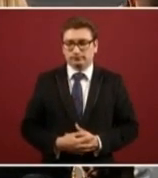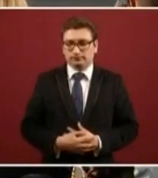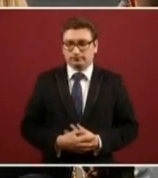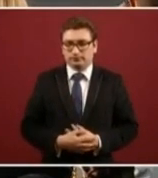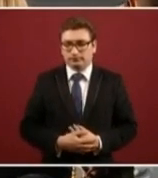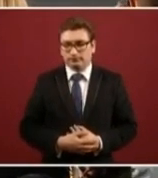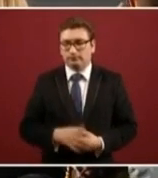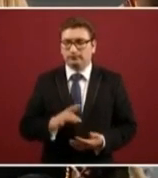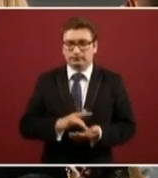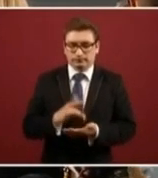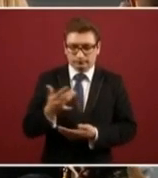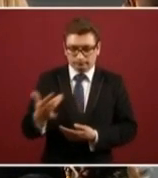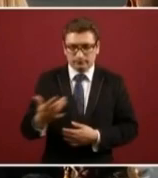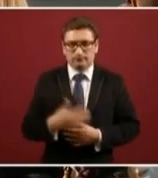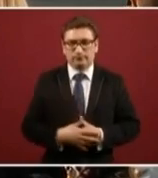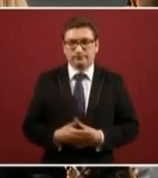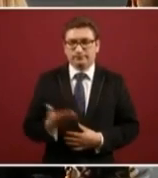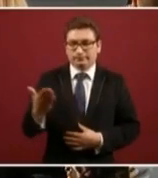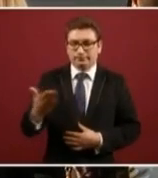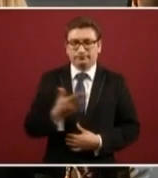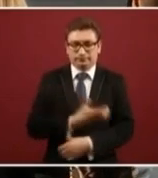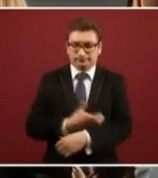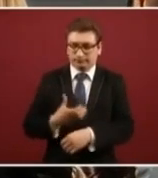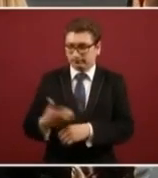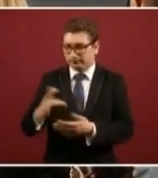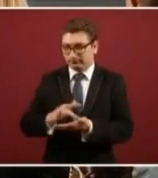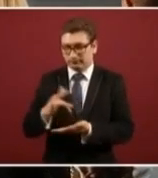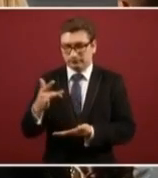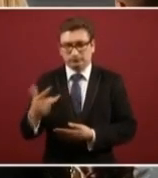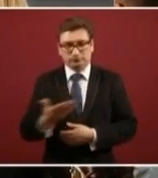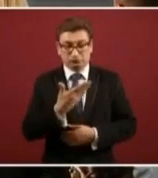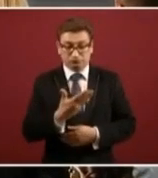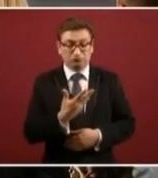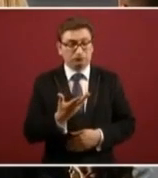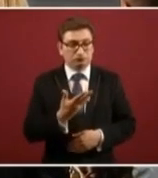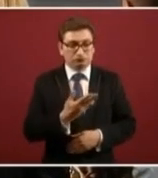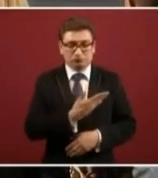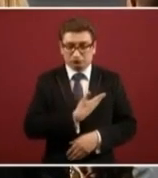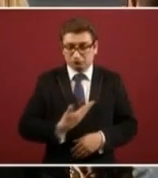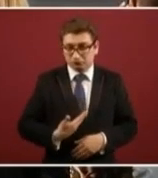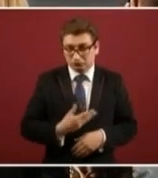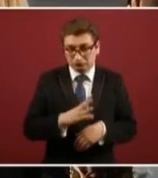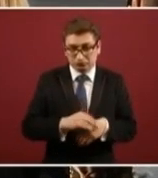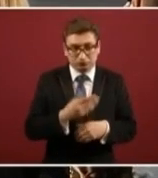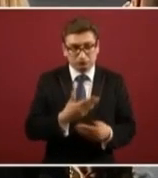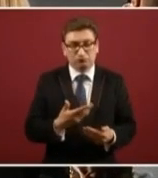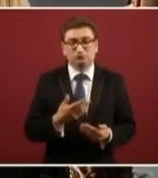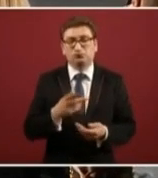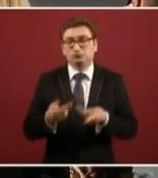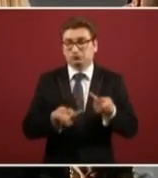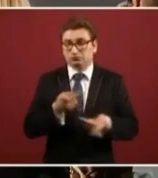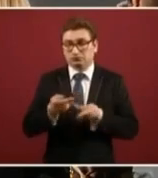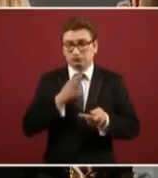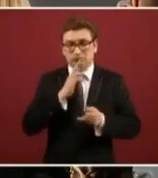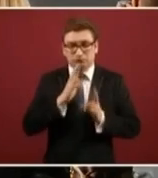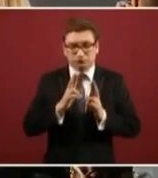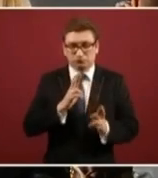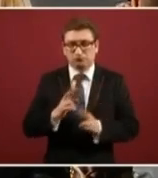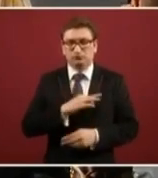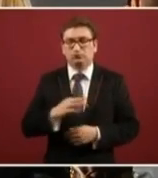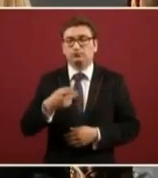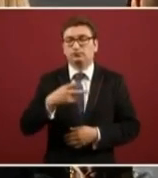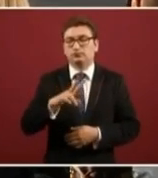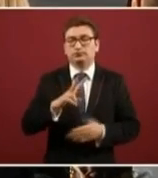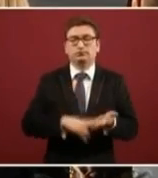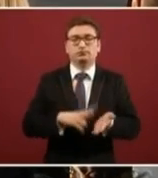Muchas gracias. Agradeciendo la presentación de mis colegas, y si el presidente así lo considera, estamos listos para atender preguntas. Sin embargo, vale